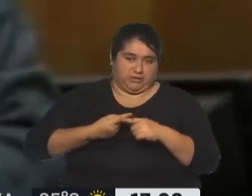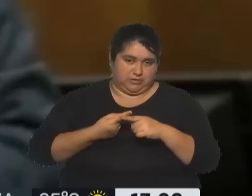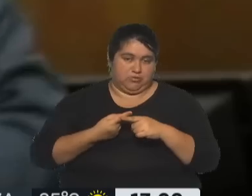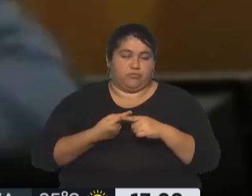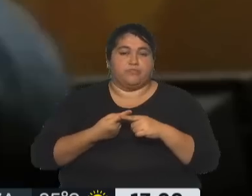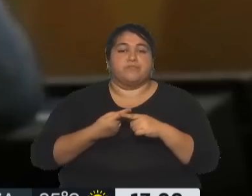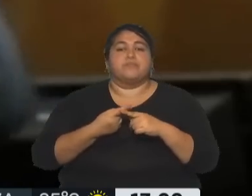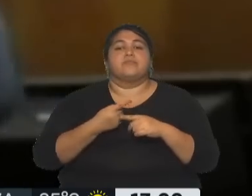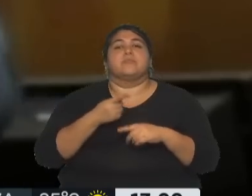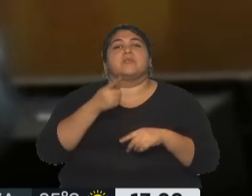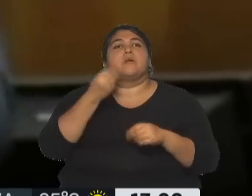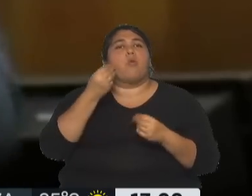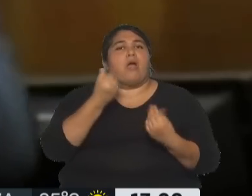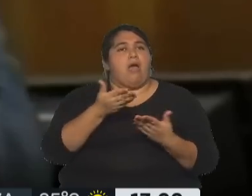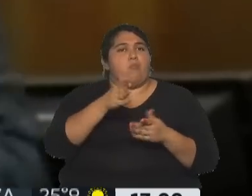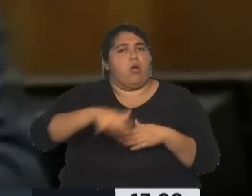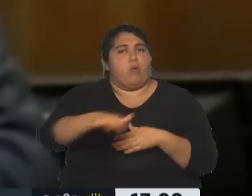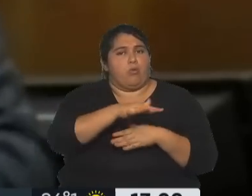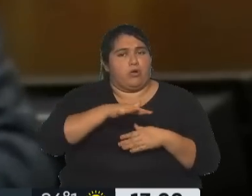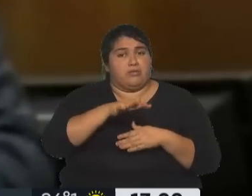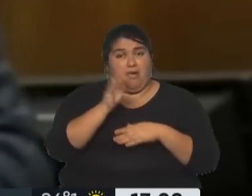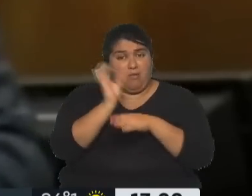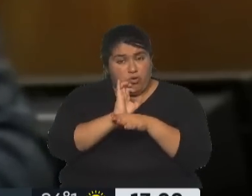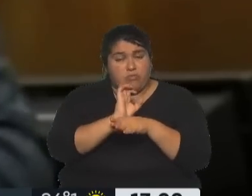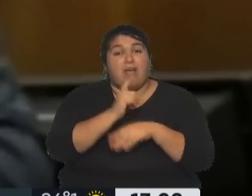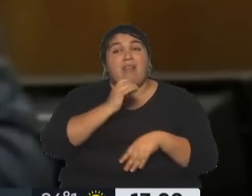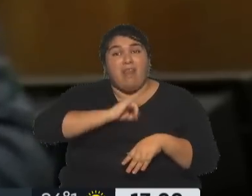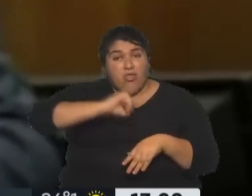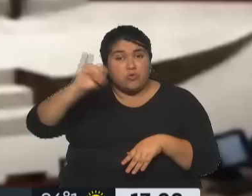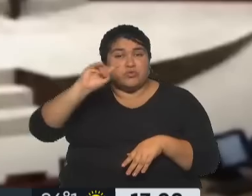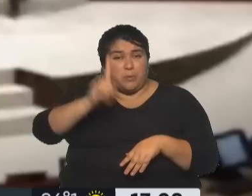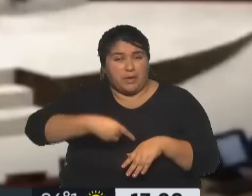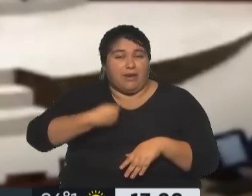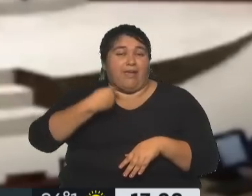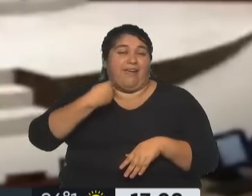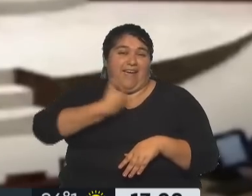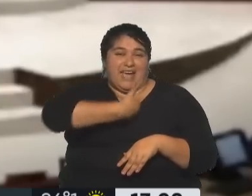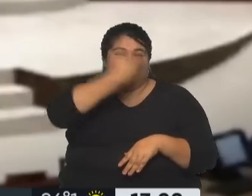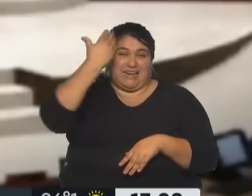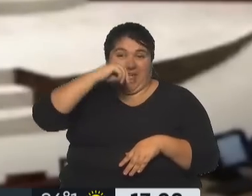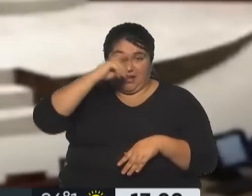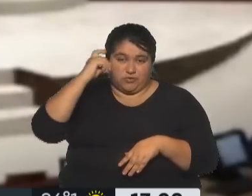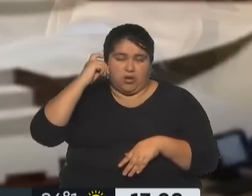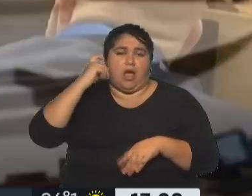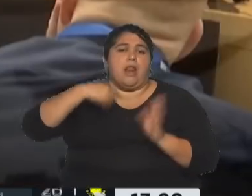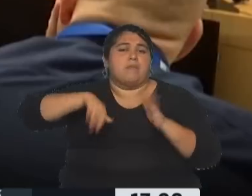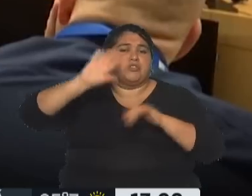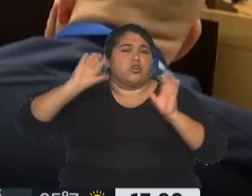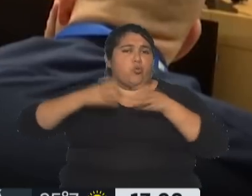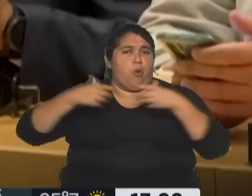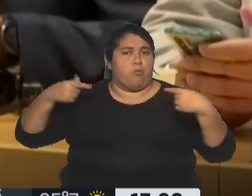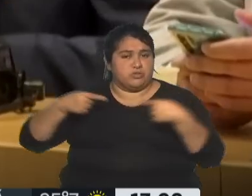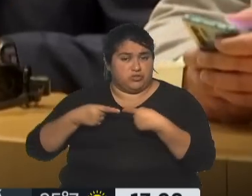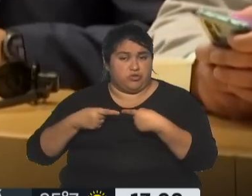peculado. Por la gente del pueblo ecuatoriano. La denuncia fue impulsada en la Asamblea Nacional por la mayoría opositora que lidera